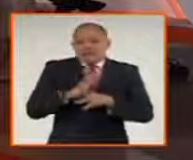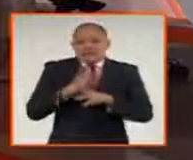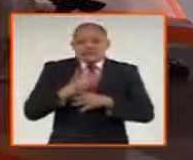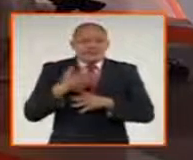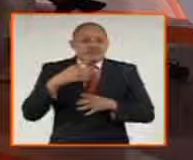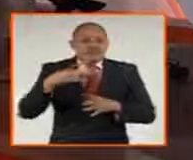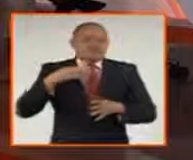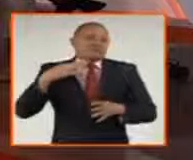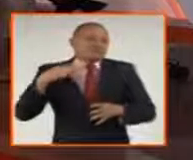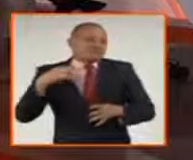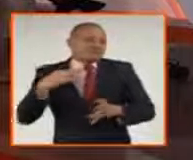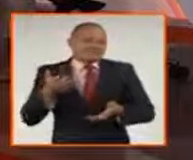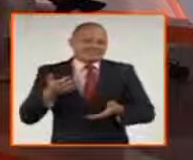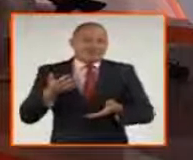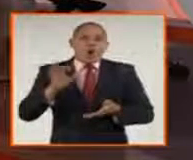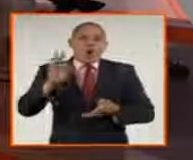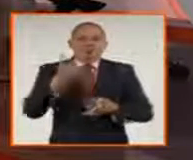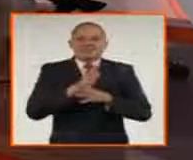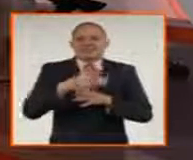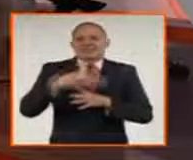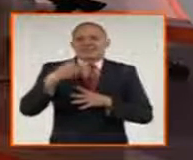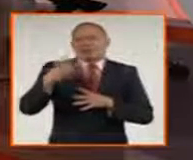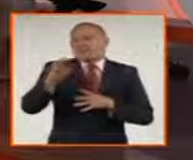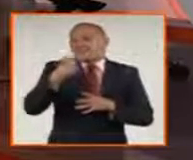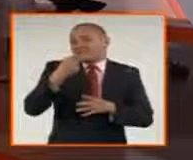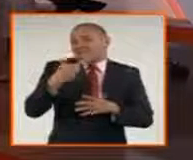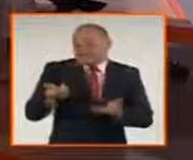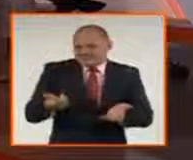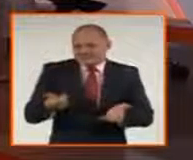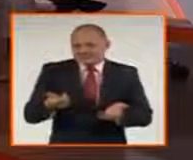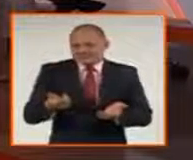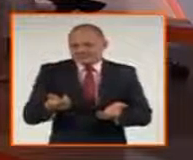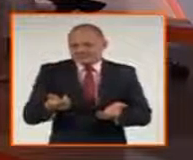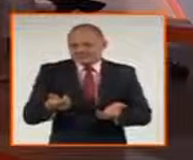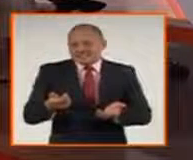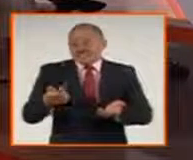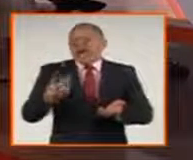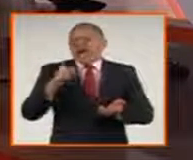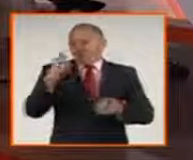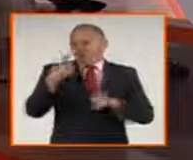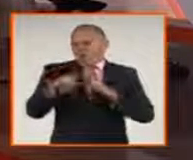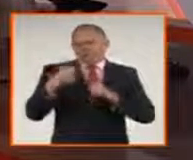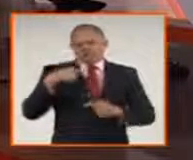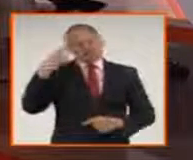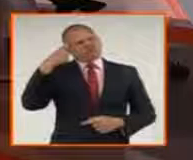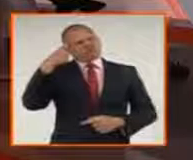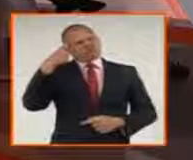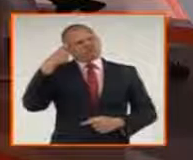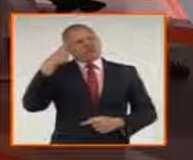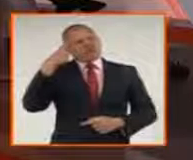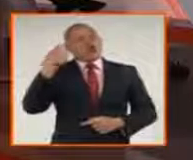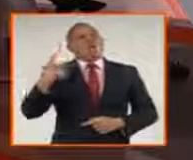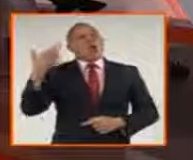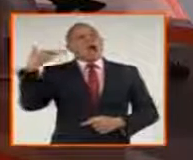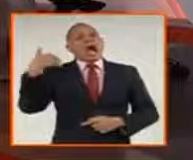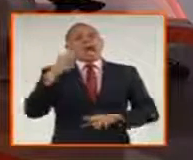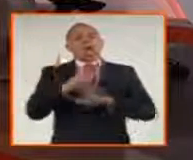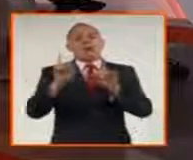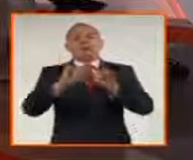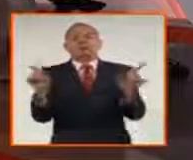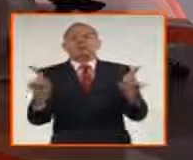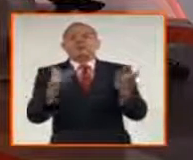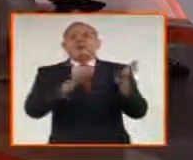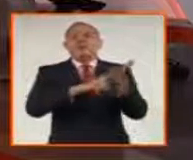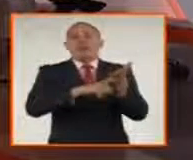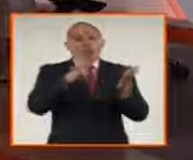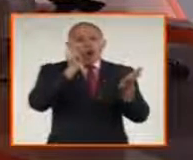familia cuánto debe aportar, cómo se va a resolver ese problema, que es centralísimo, aunque para nosotros